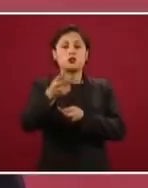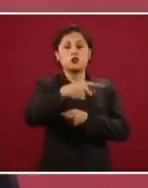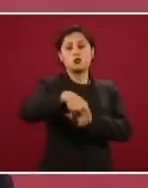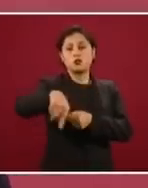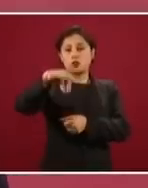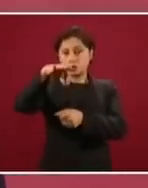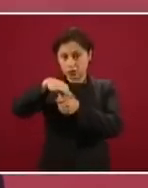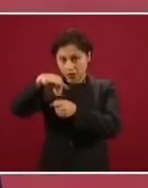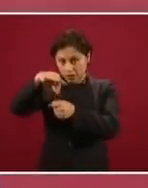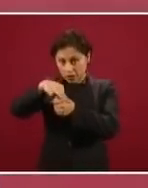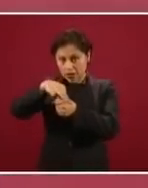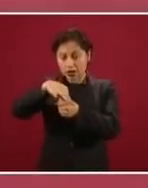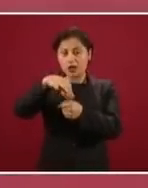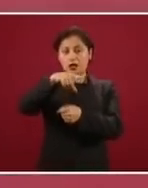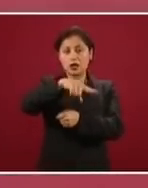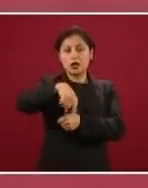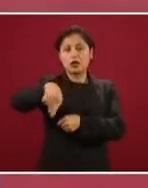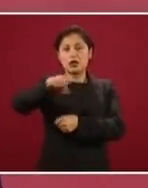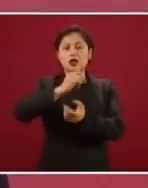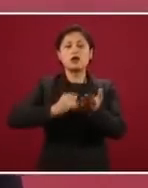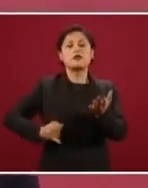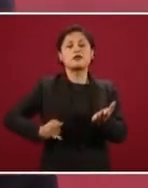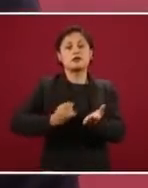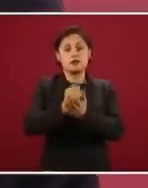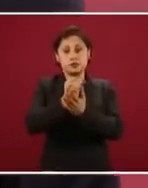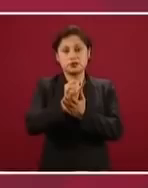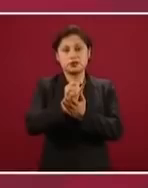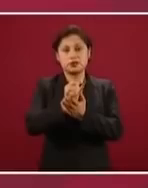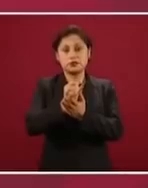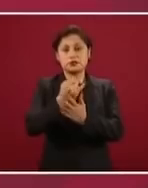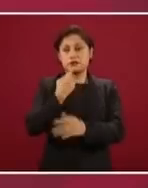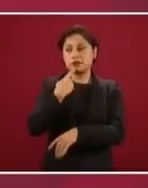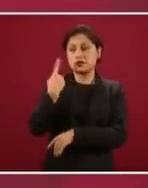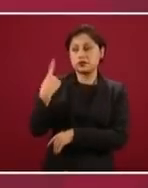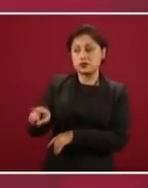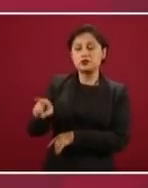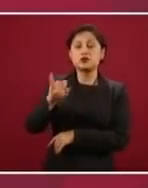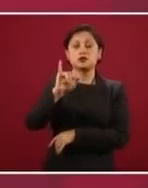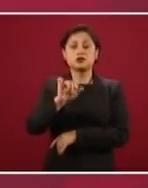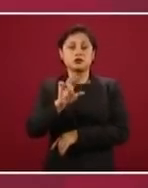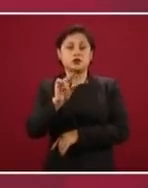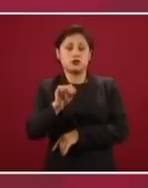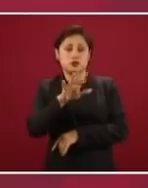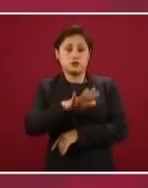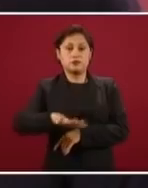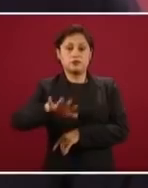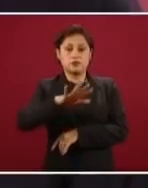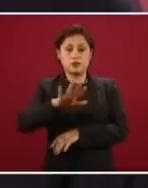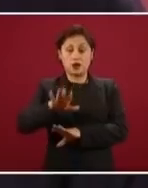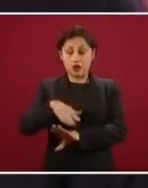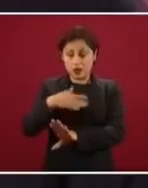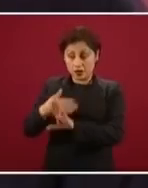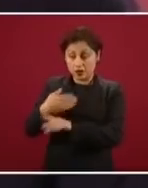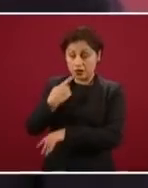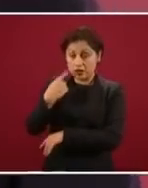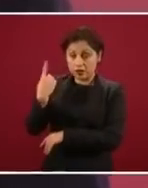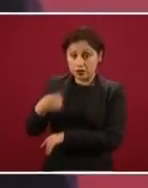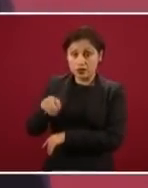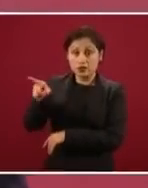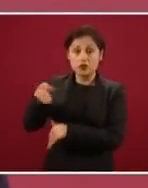presenta denuncia no sólo contra el ex presidente peña sino con